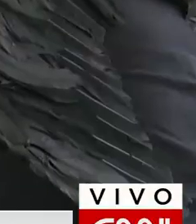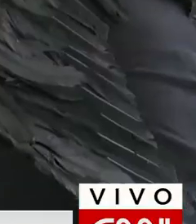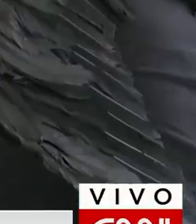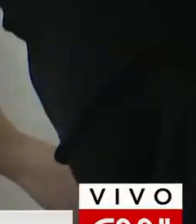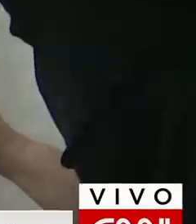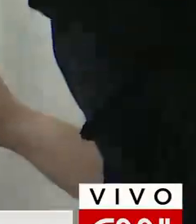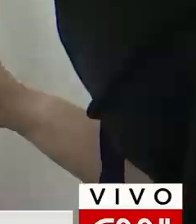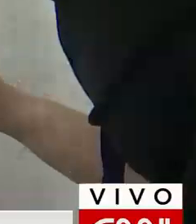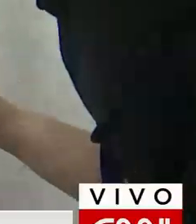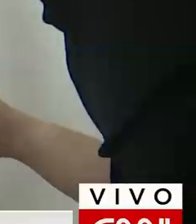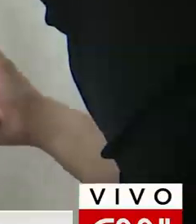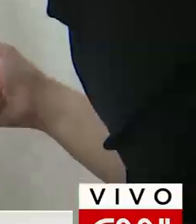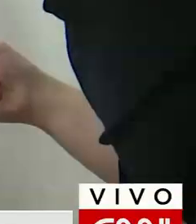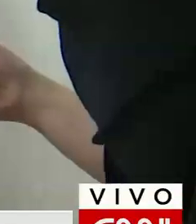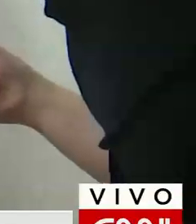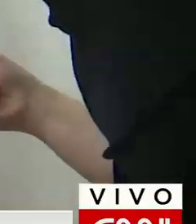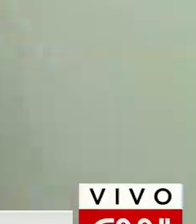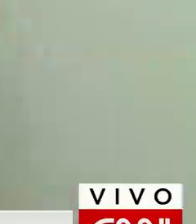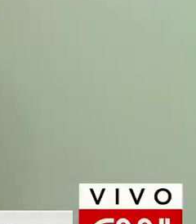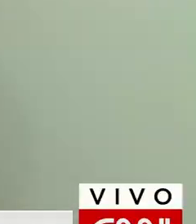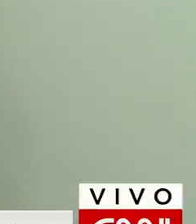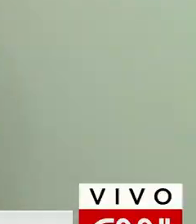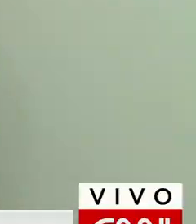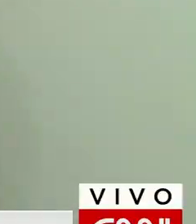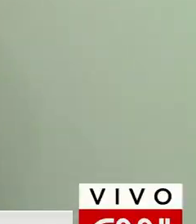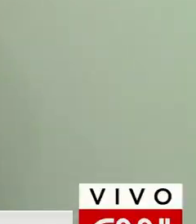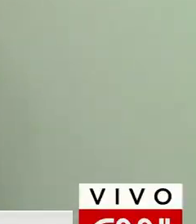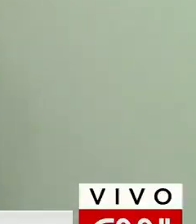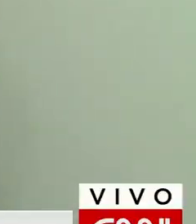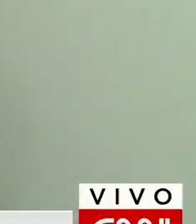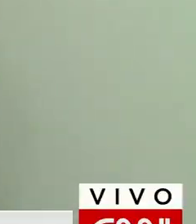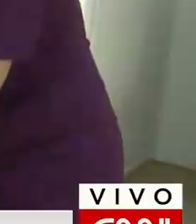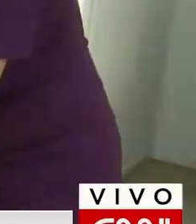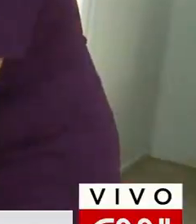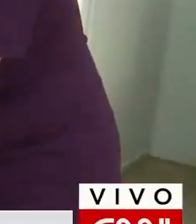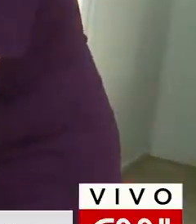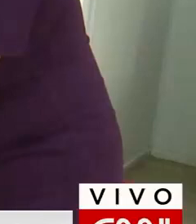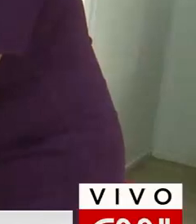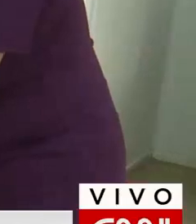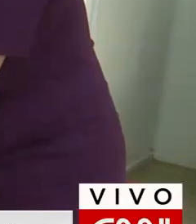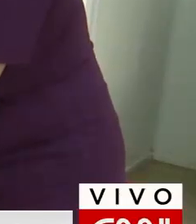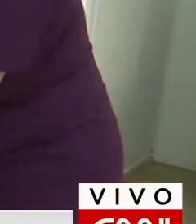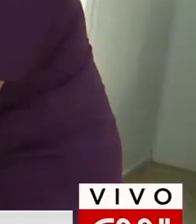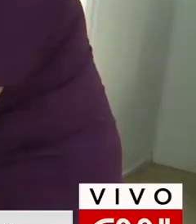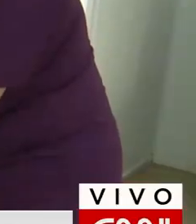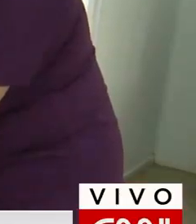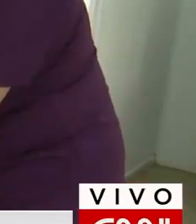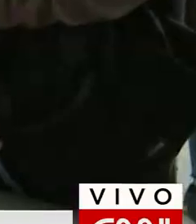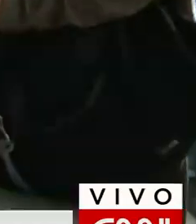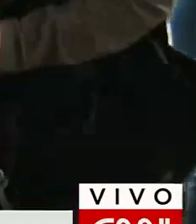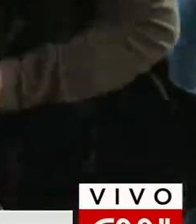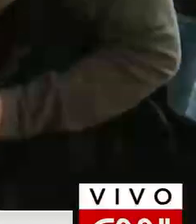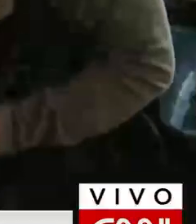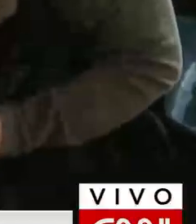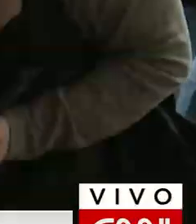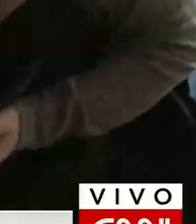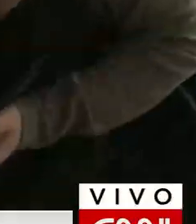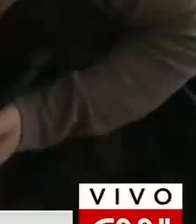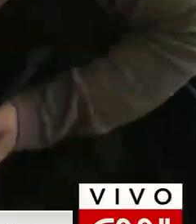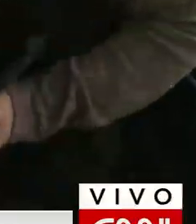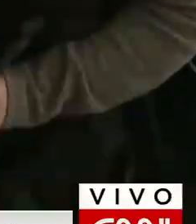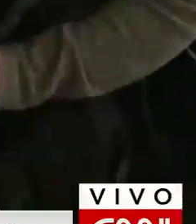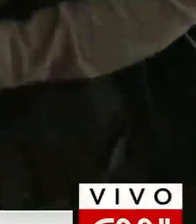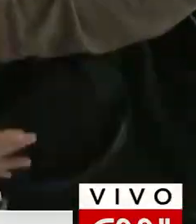plataforma que ya es conocido, que se ha implementado especialmente en la vacuna influenza. Por lo tanto, tenemos que ir viendo cómo cómo